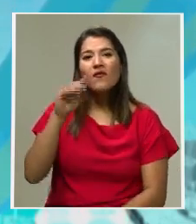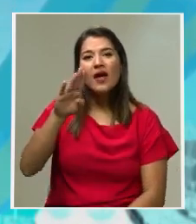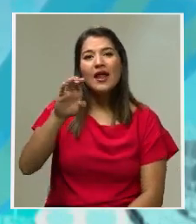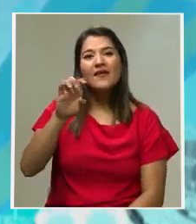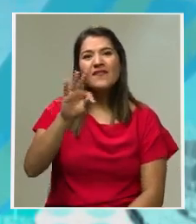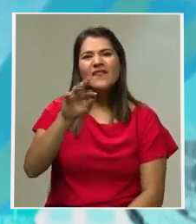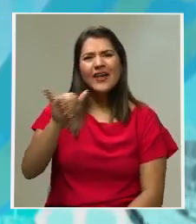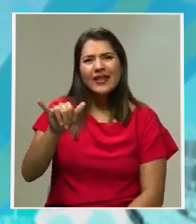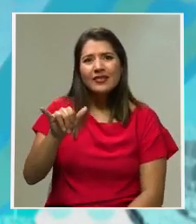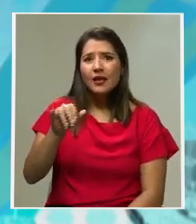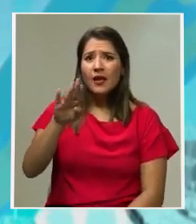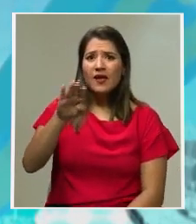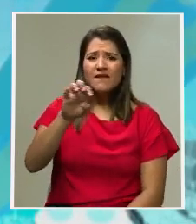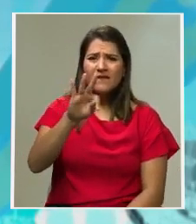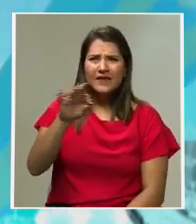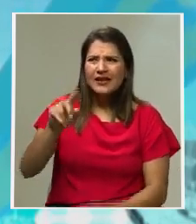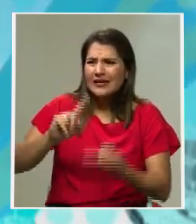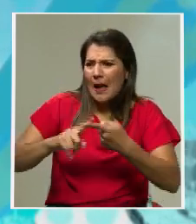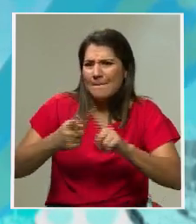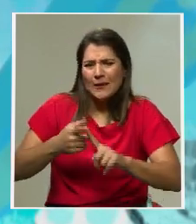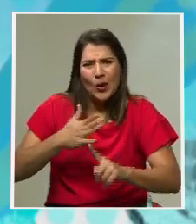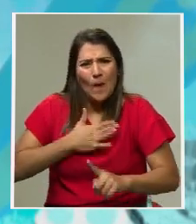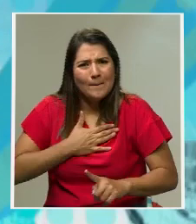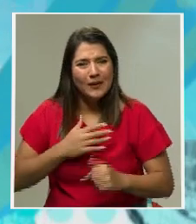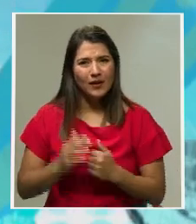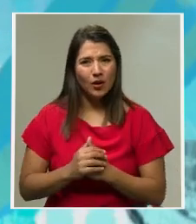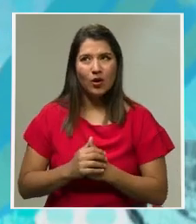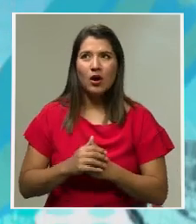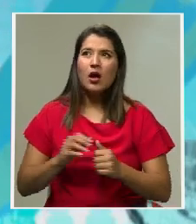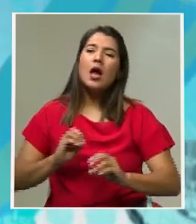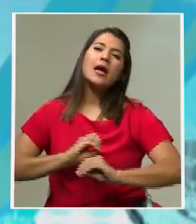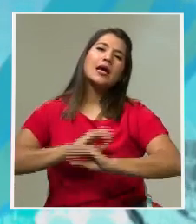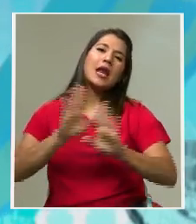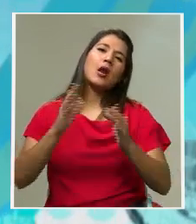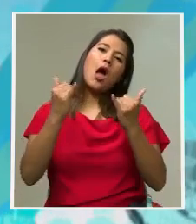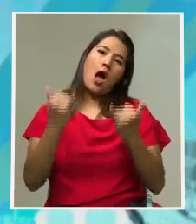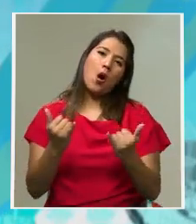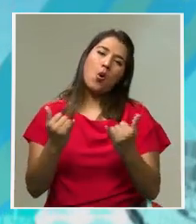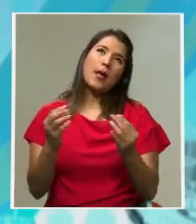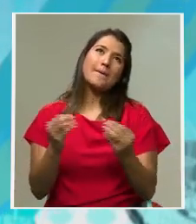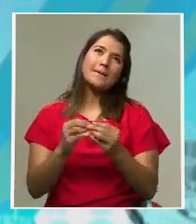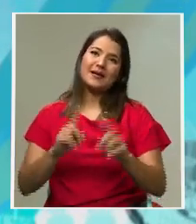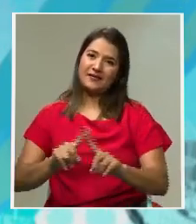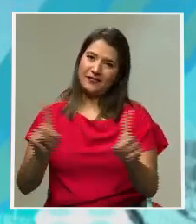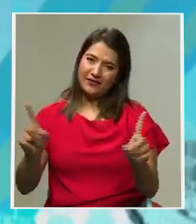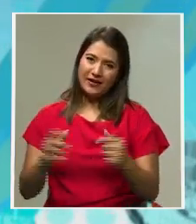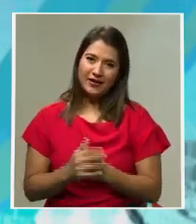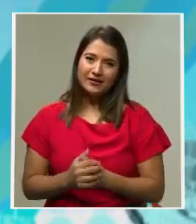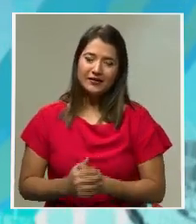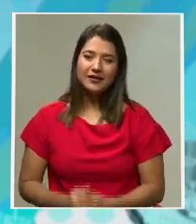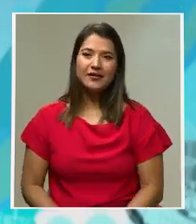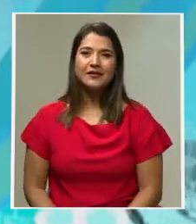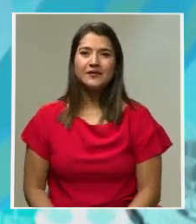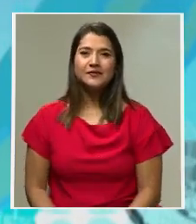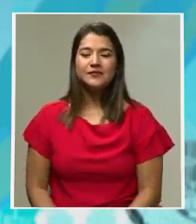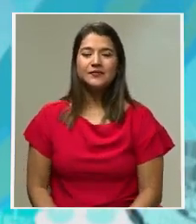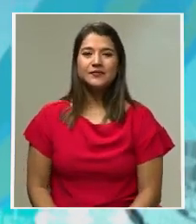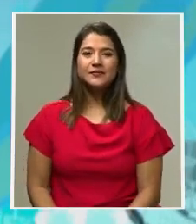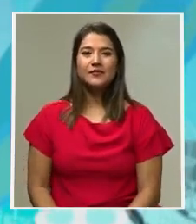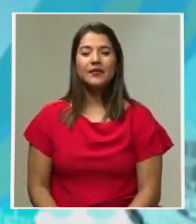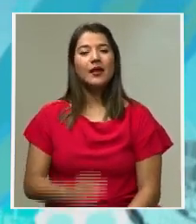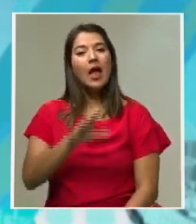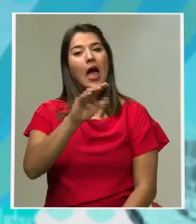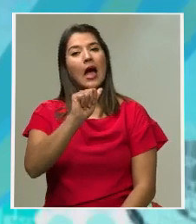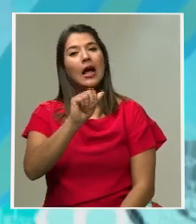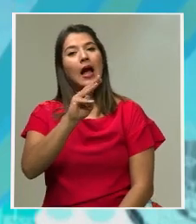de uno y Armando. Lo que pasa es que ahora obviamente está más sofisticado, ¿verdad? No vamos a negarlo.